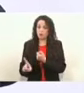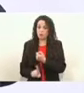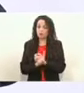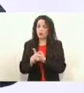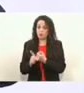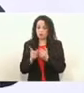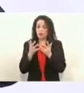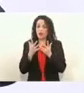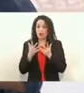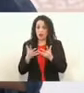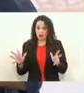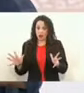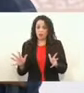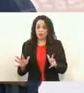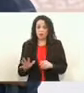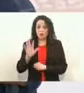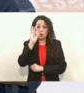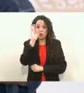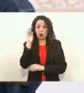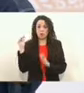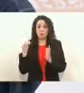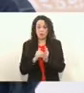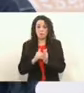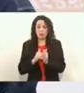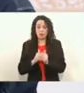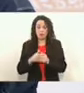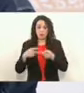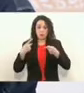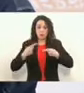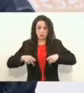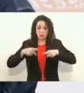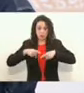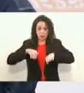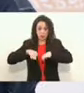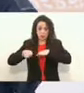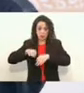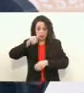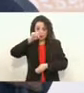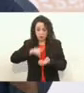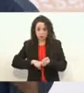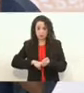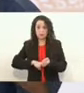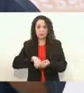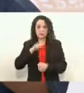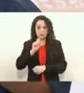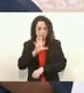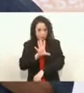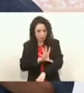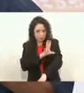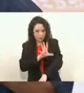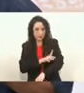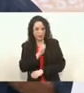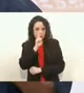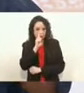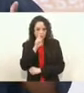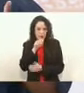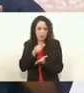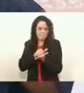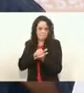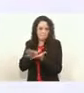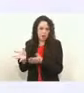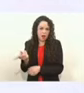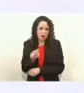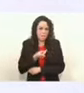tiempos más de 40,000 trabajadores de la energía eléctrica fueron despedidos.